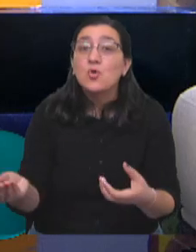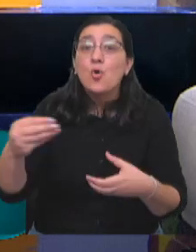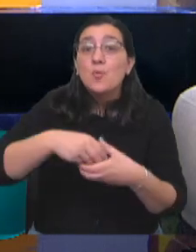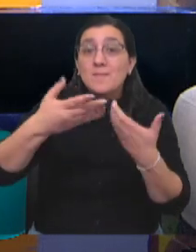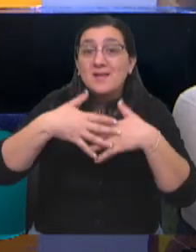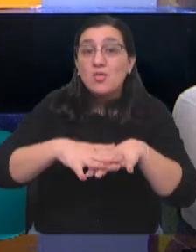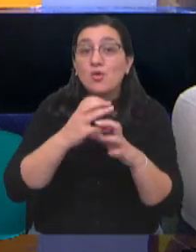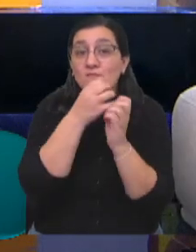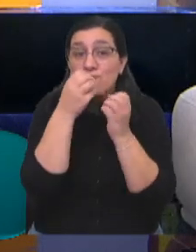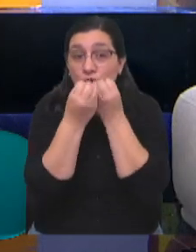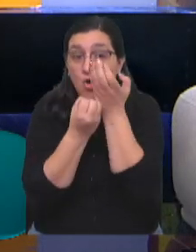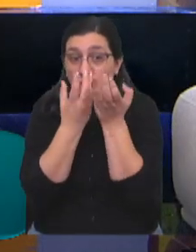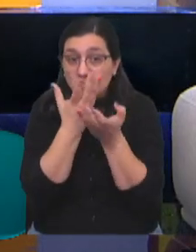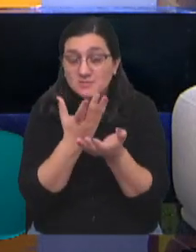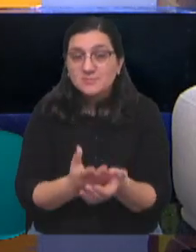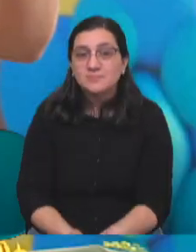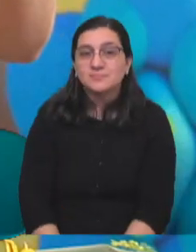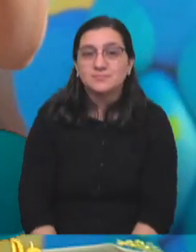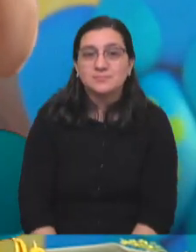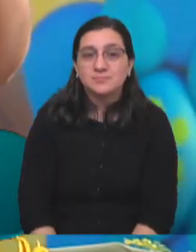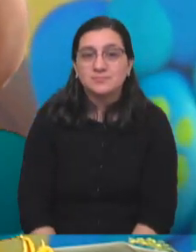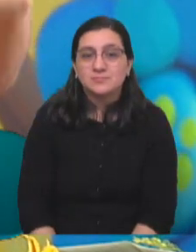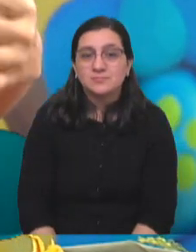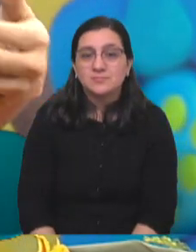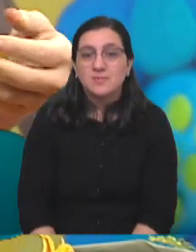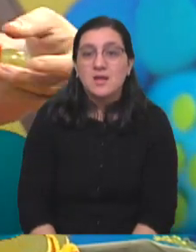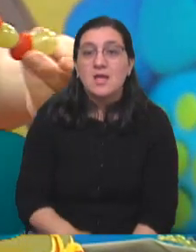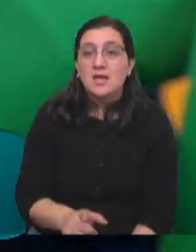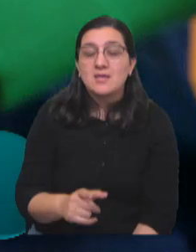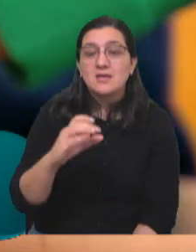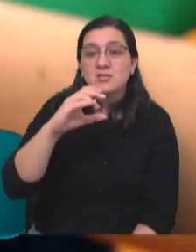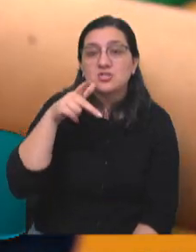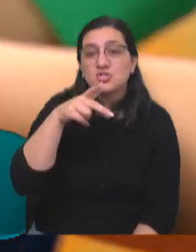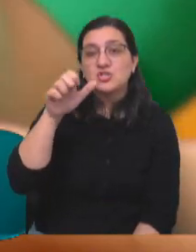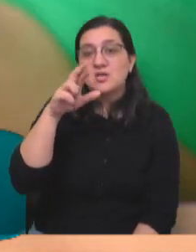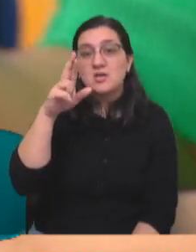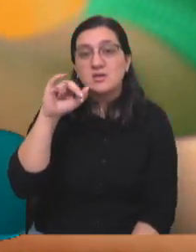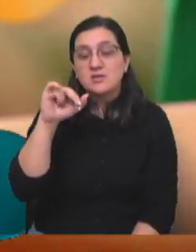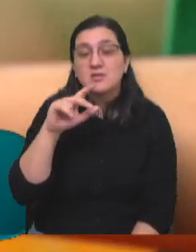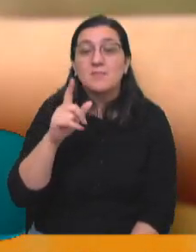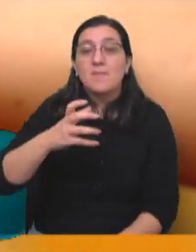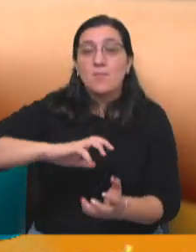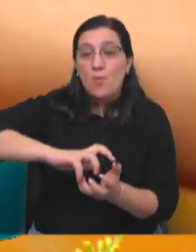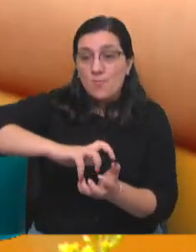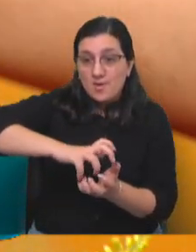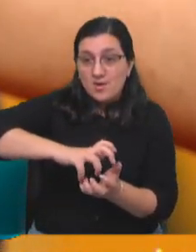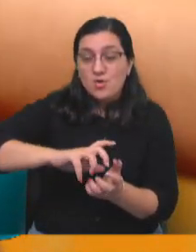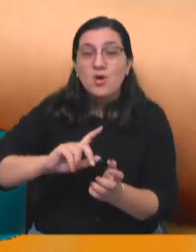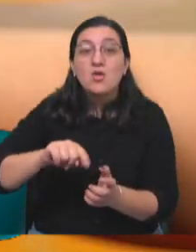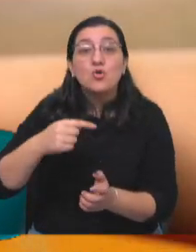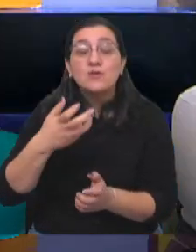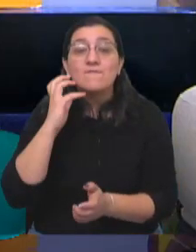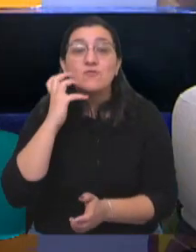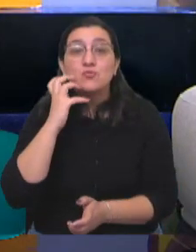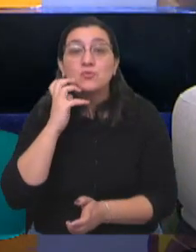flores? Bueno, es lo que estamos jugando acá un poco. Acá incorporamos los cherries, acá le damos un poco de pomelo. Tenemos esta otra fruta que